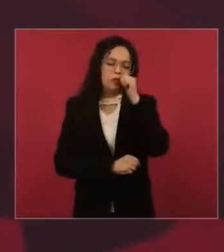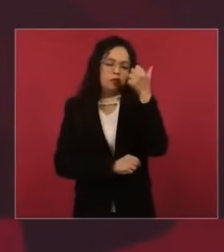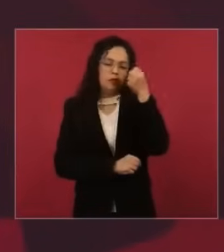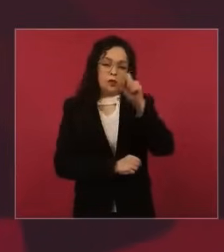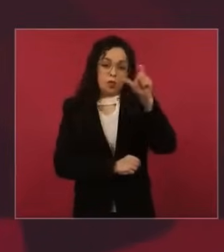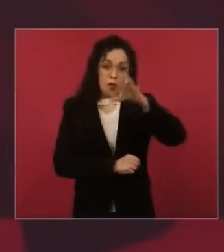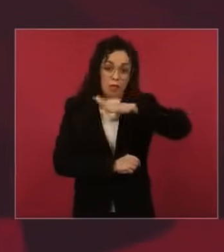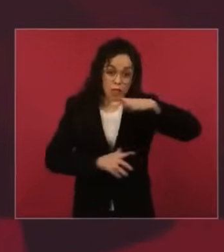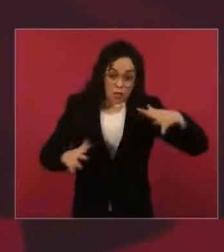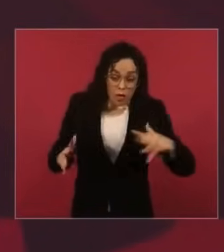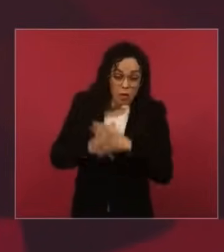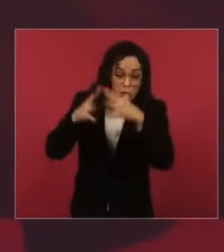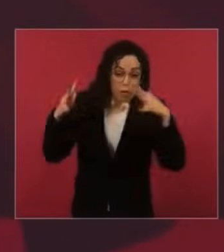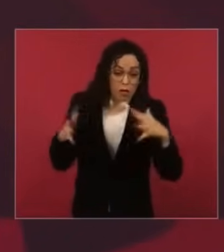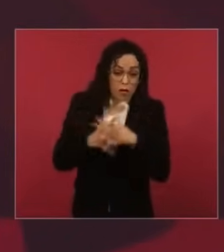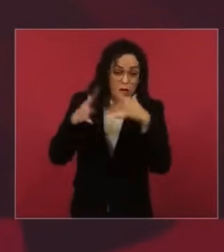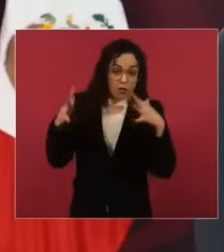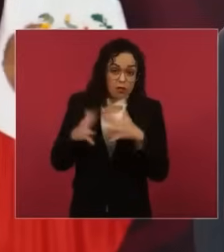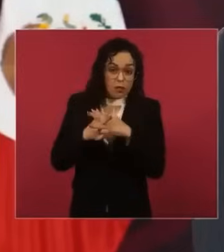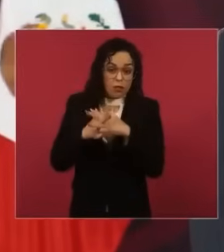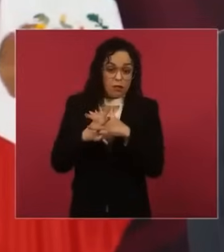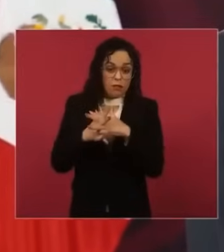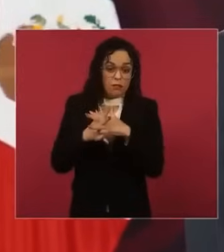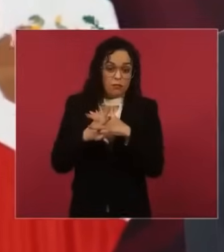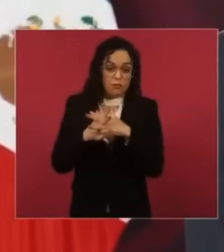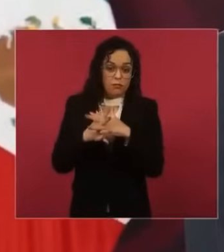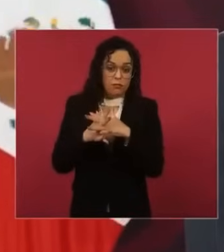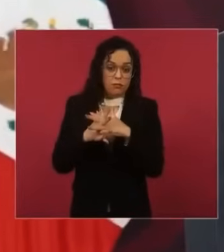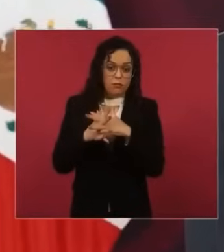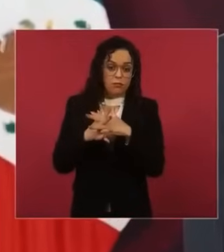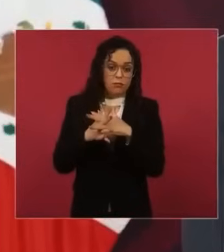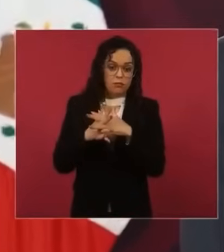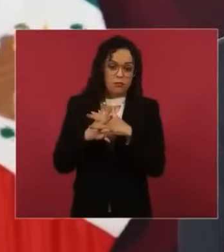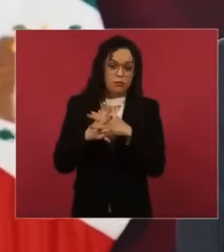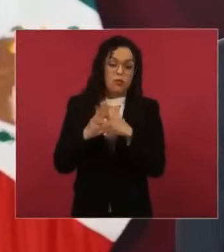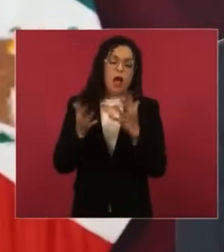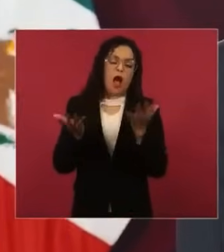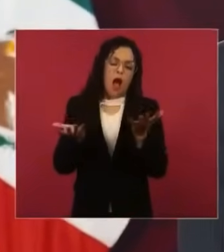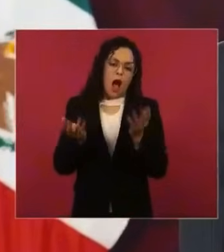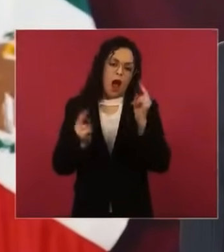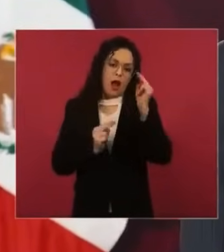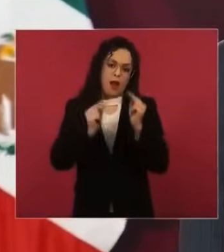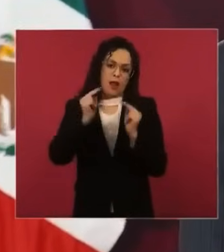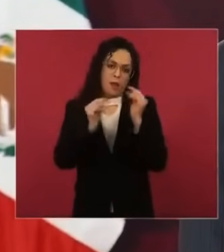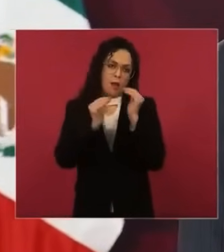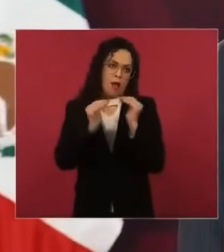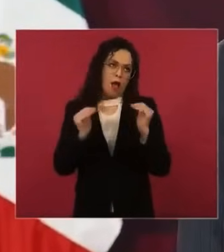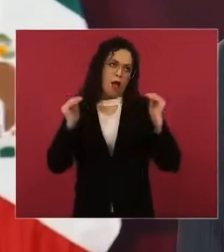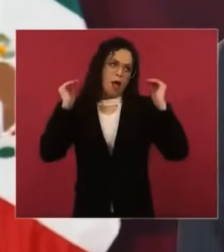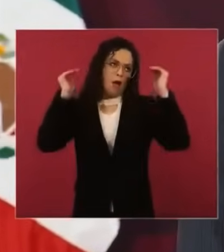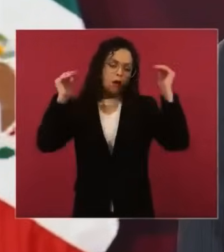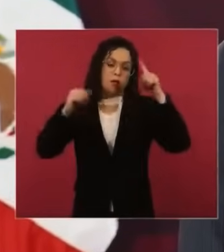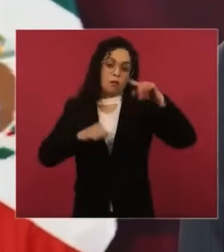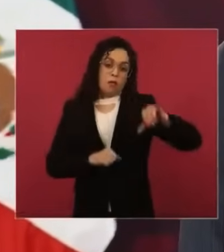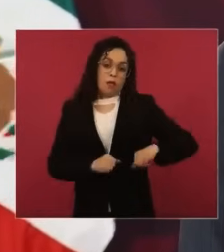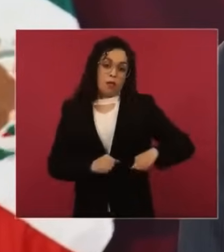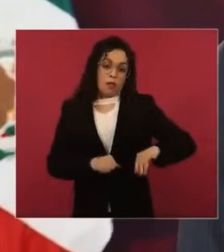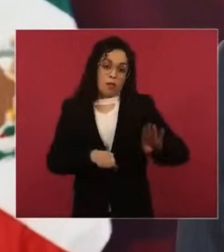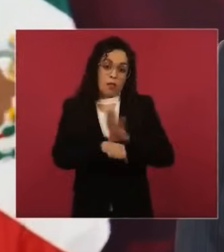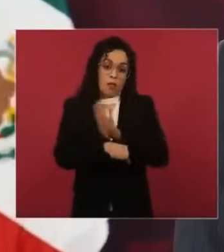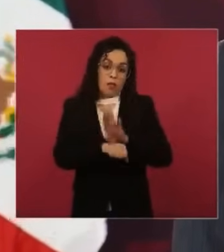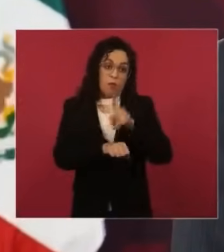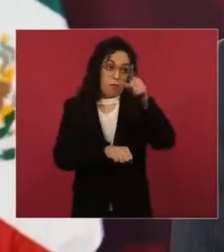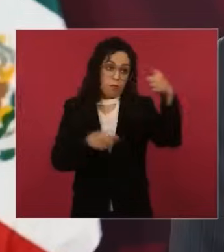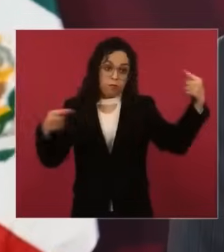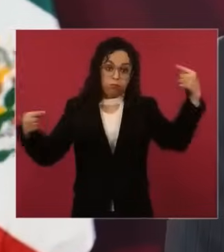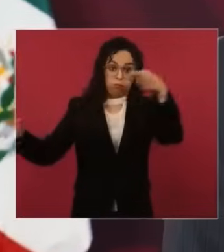Si López Obrador, y eso quiero que quede muy claro, un humanista, el máximo líder político de